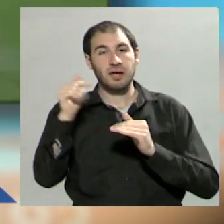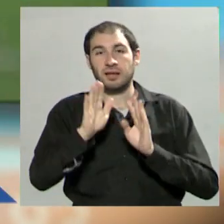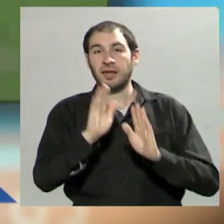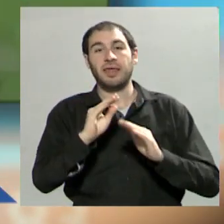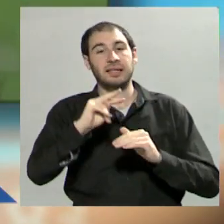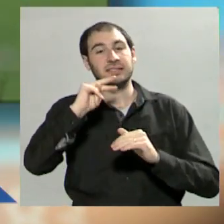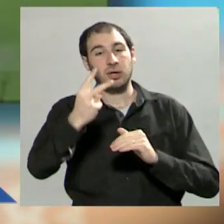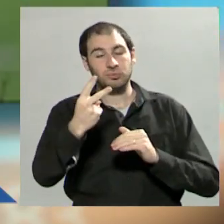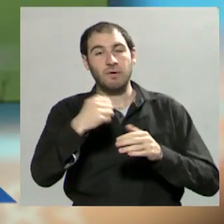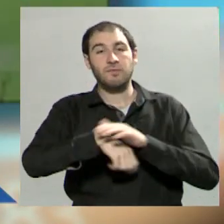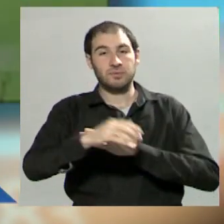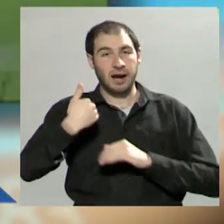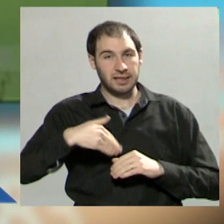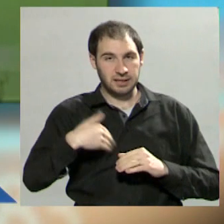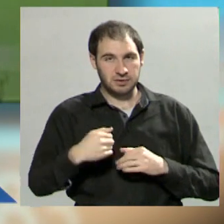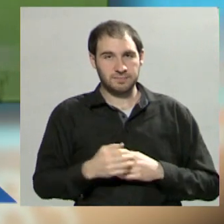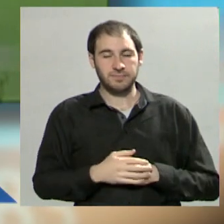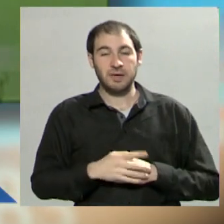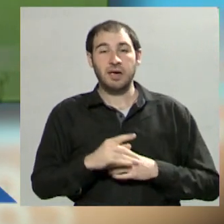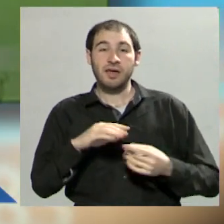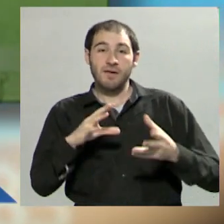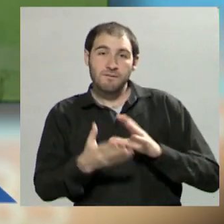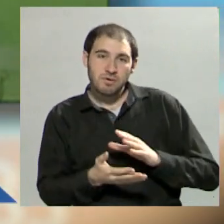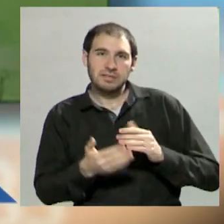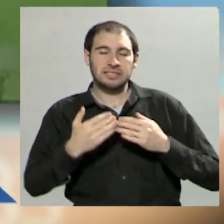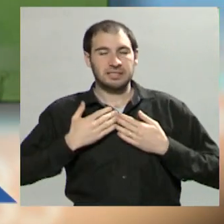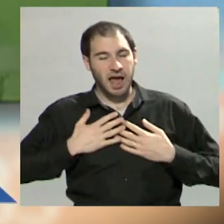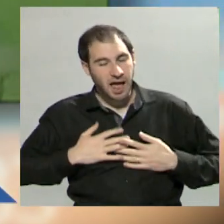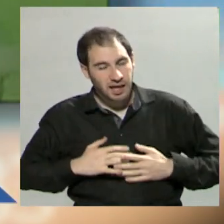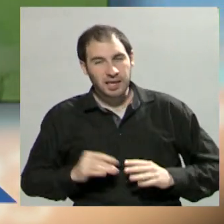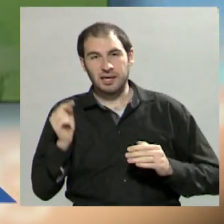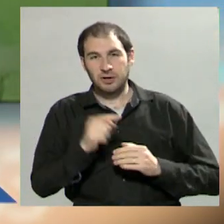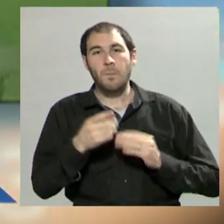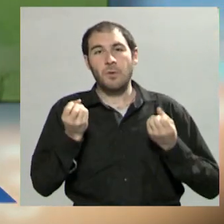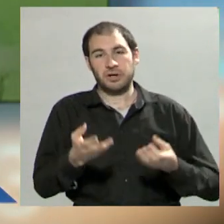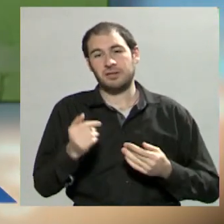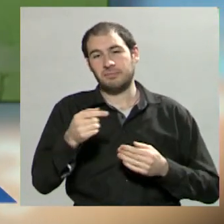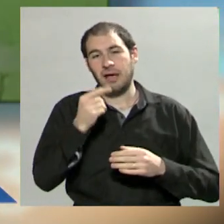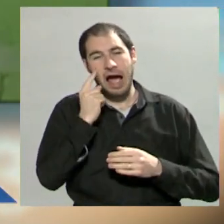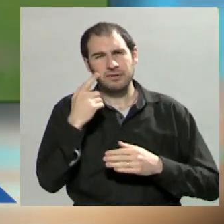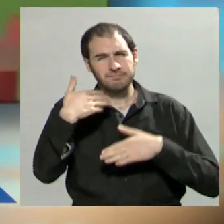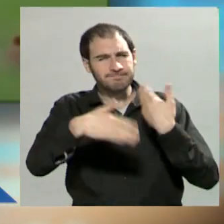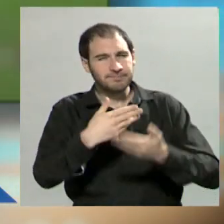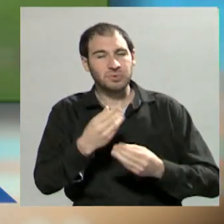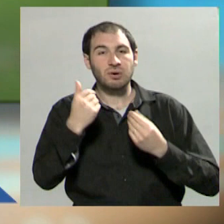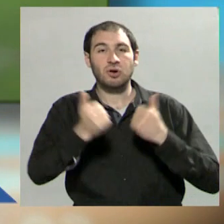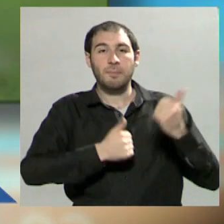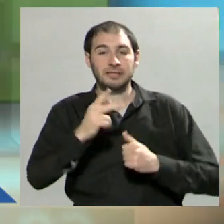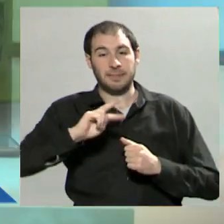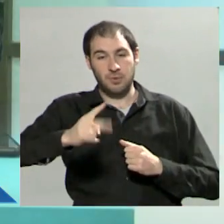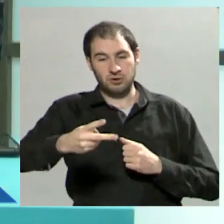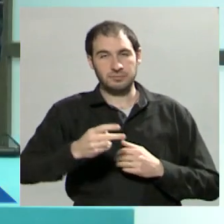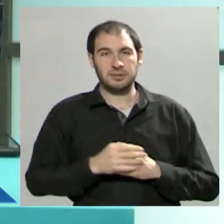en la segunda del fútbol argentino y que de algún modo respirar cierto grado de tranquilidad porque uno ya empieza a pensar en la temporada que